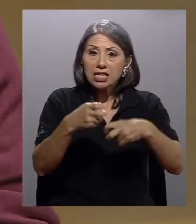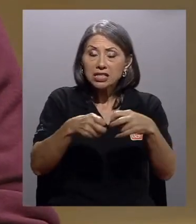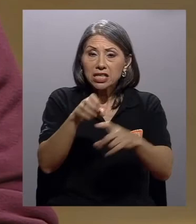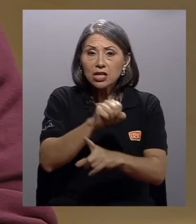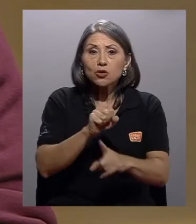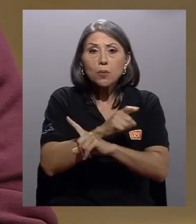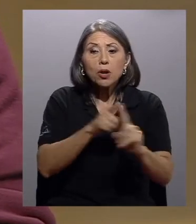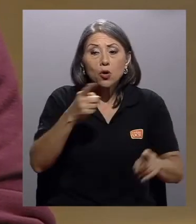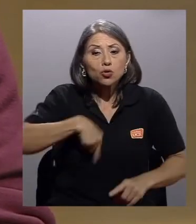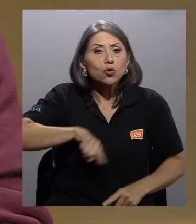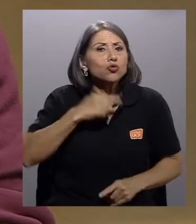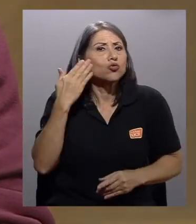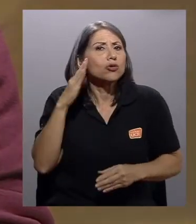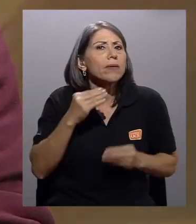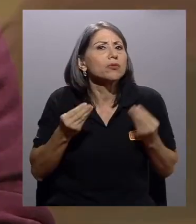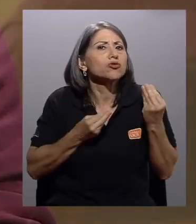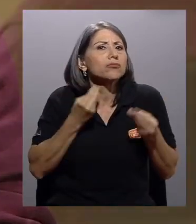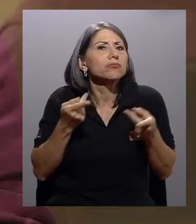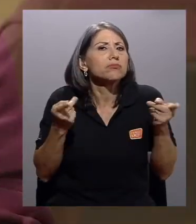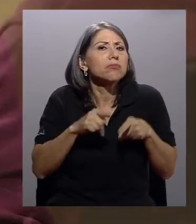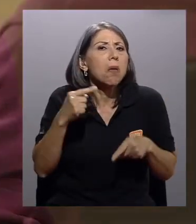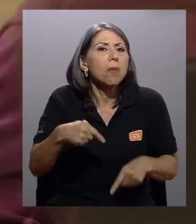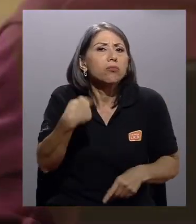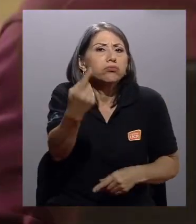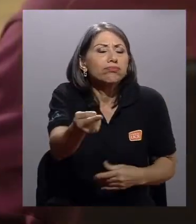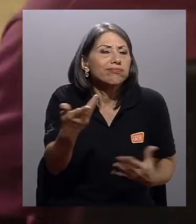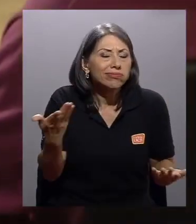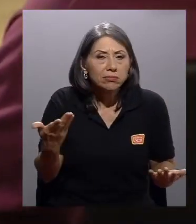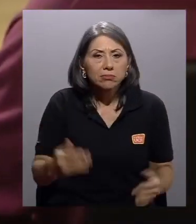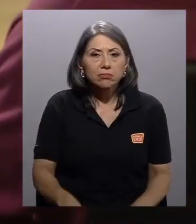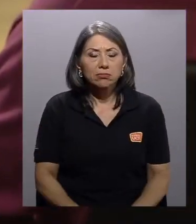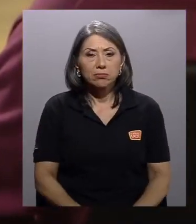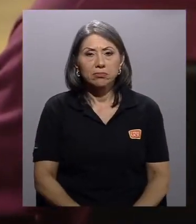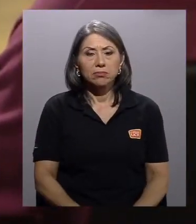hacia dónde vamos, ¿no? Sí, a ver, ahí hay una cosa